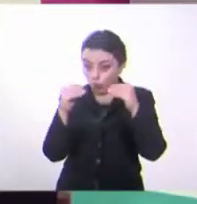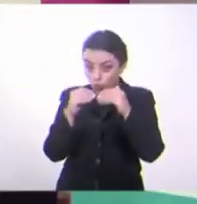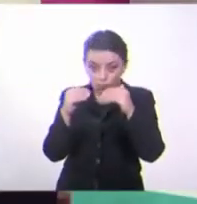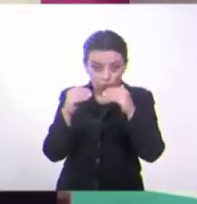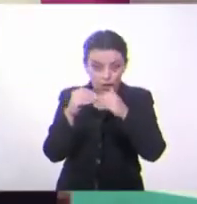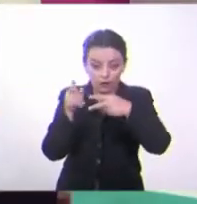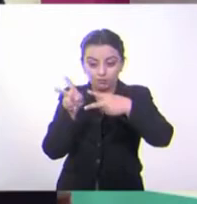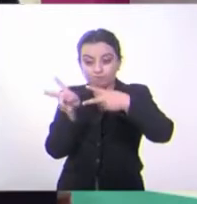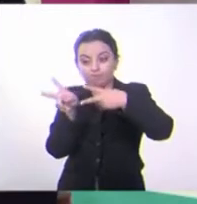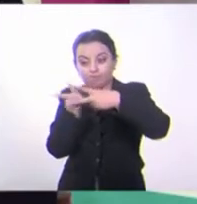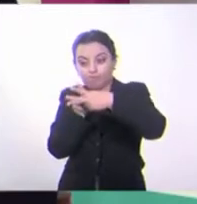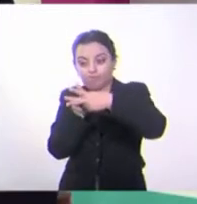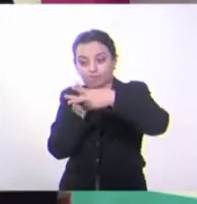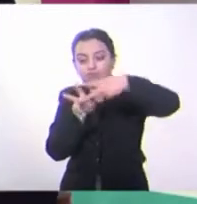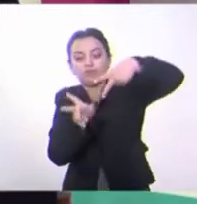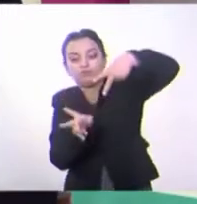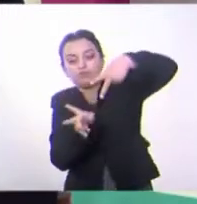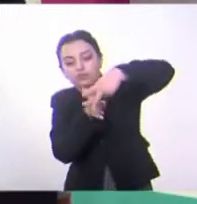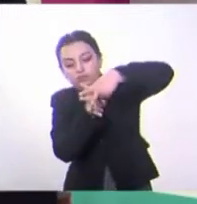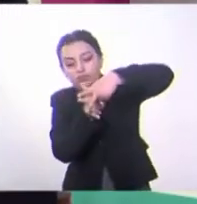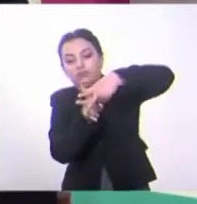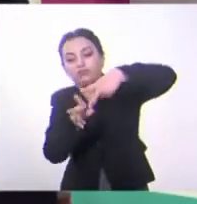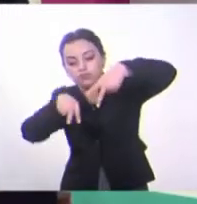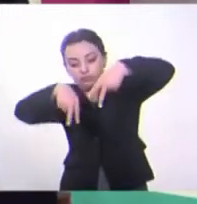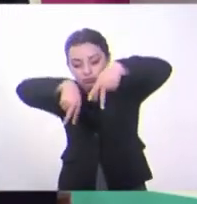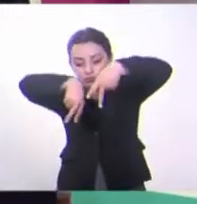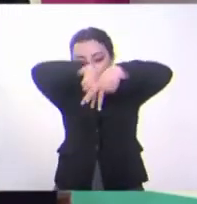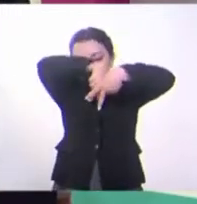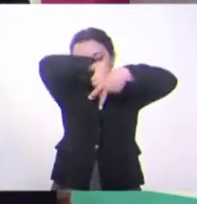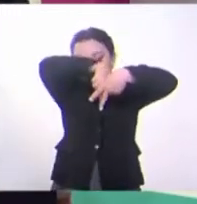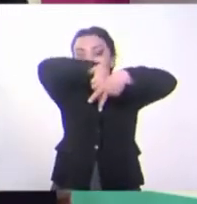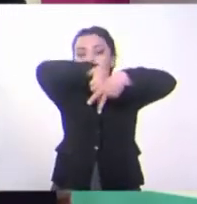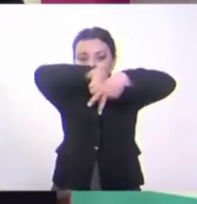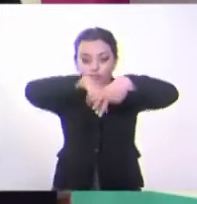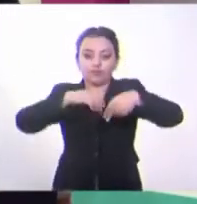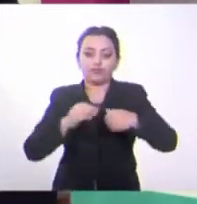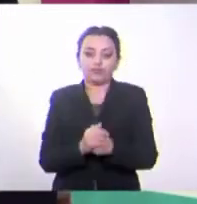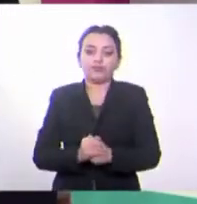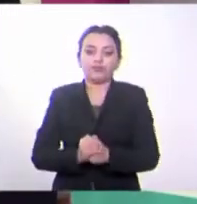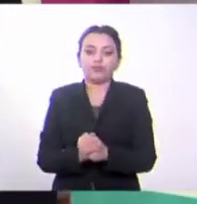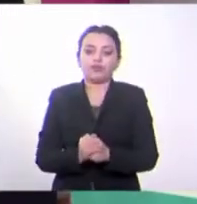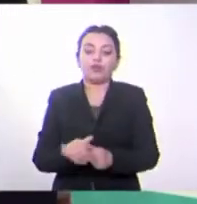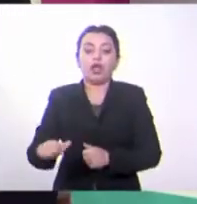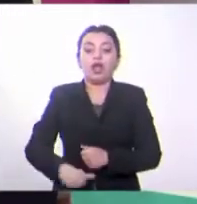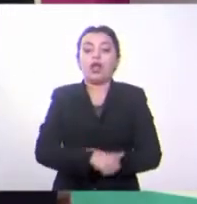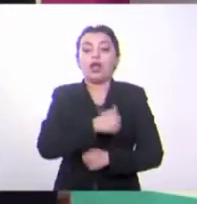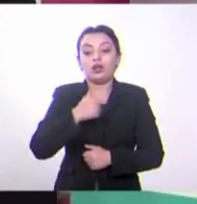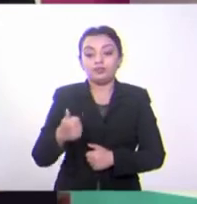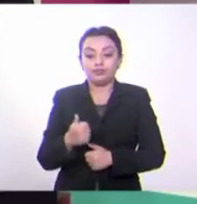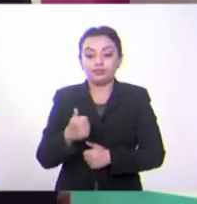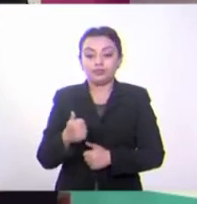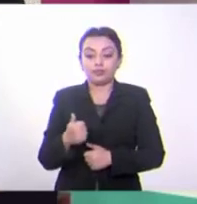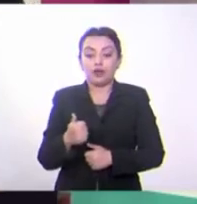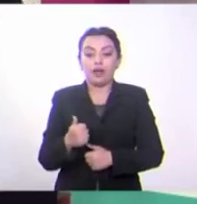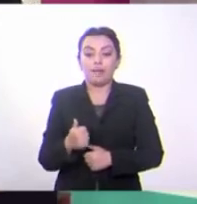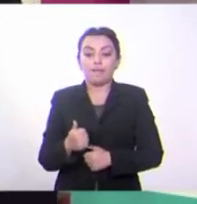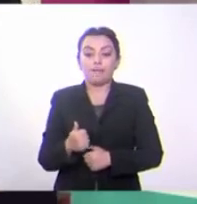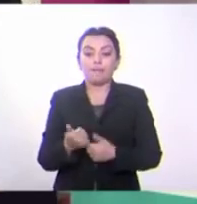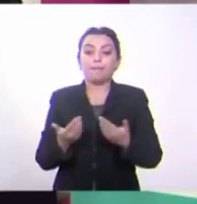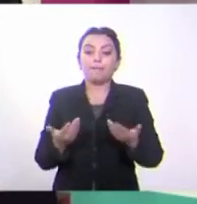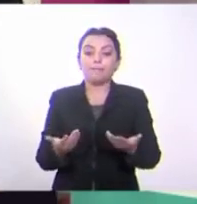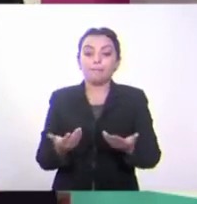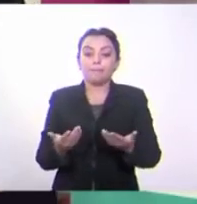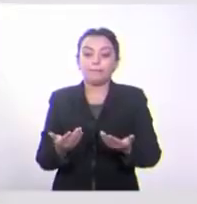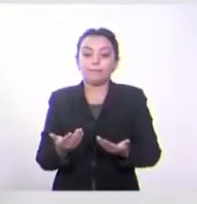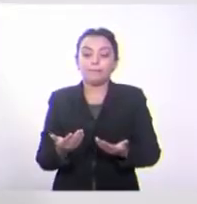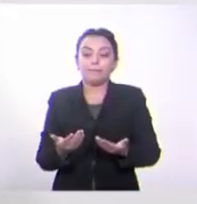ver cuál es la medida del ángulo en B. el centro del transportador en el vértice B,